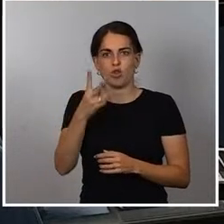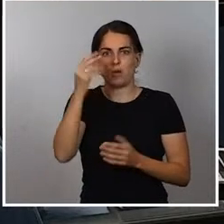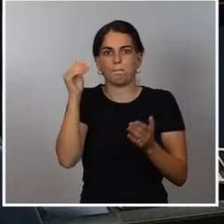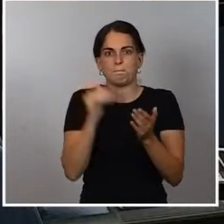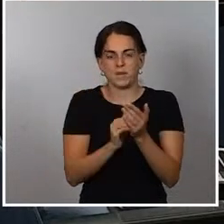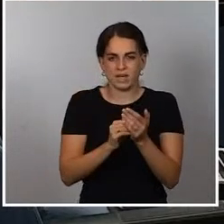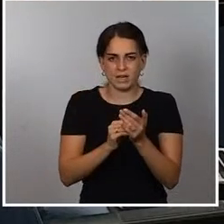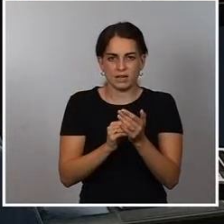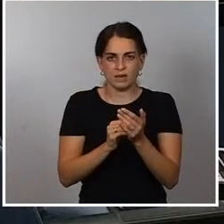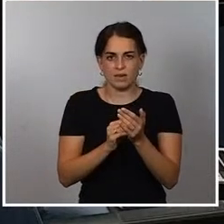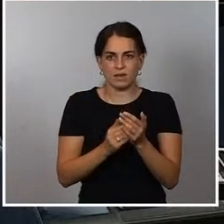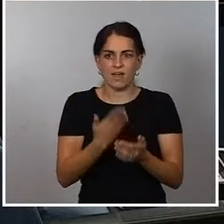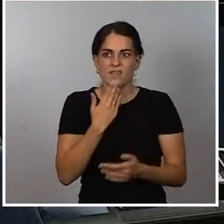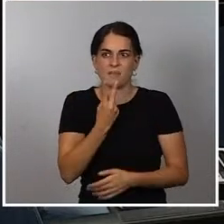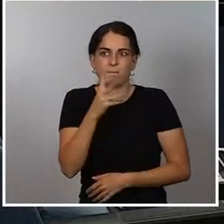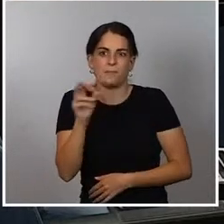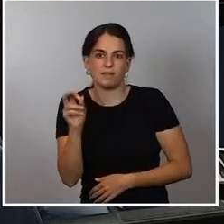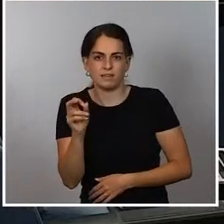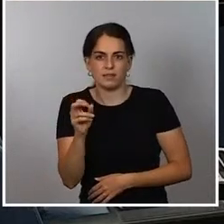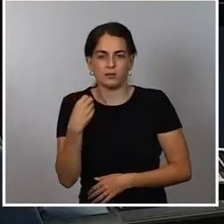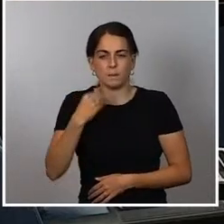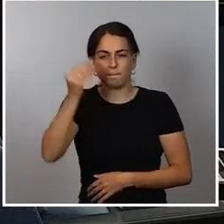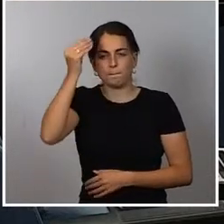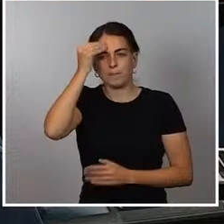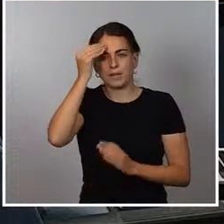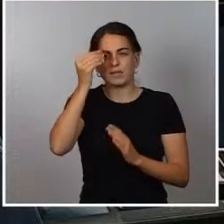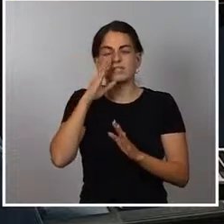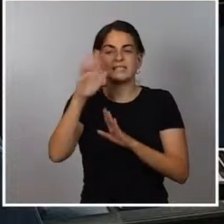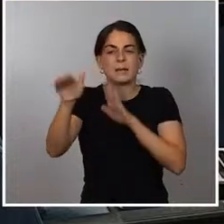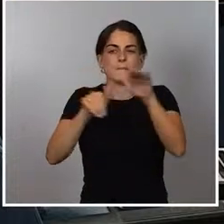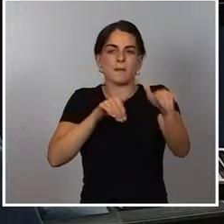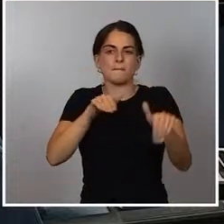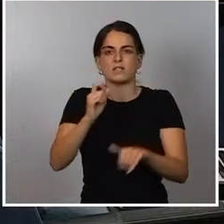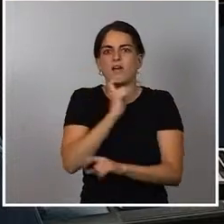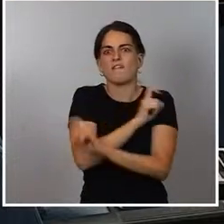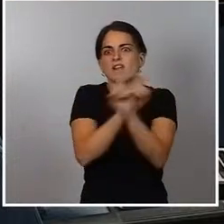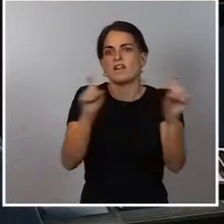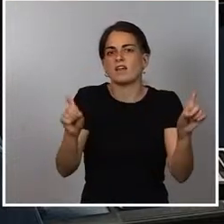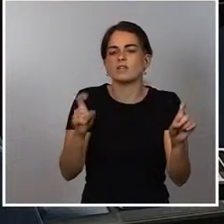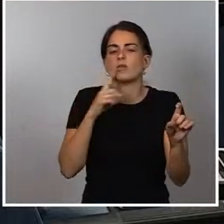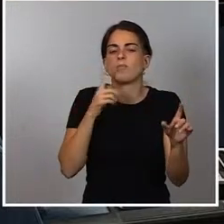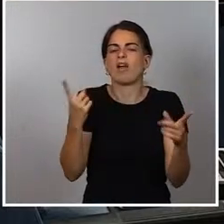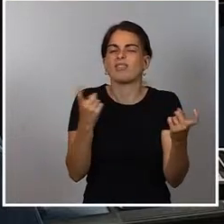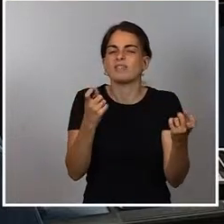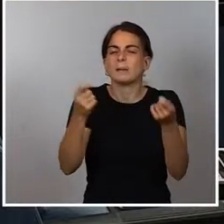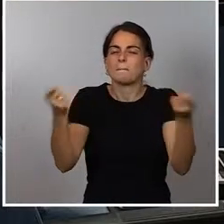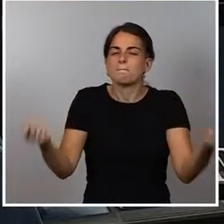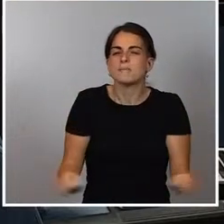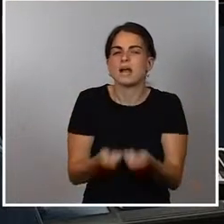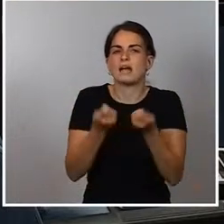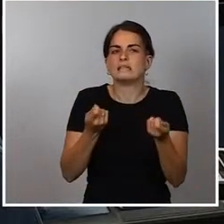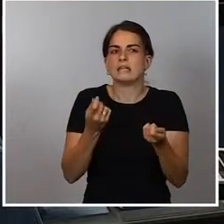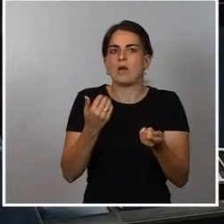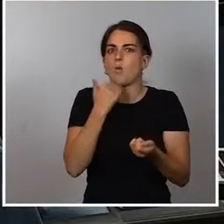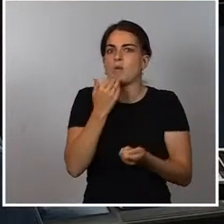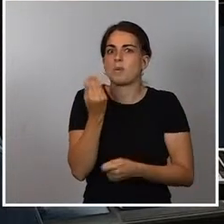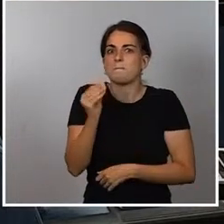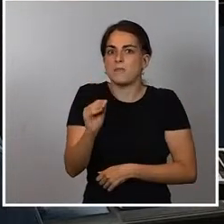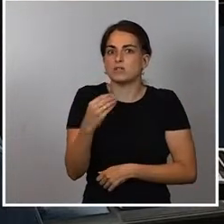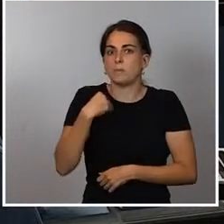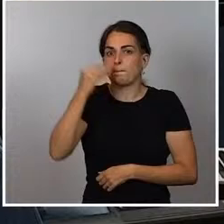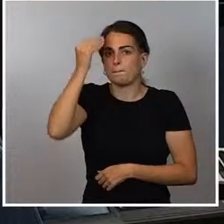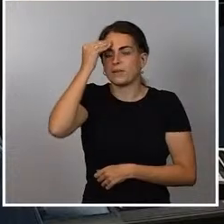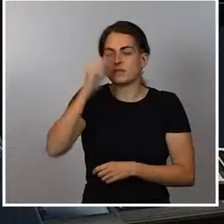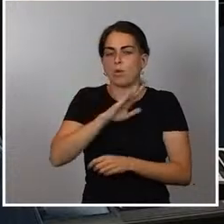se plantean hacer algo más que un llamamiento a hacer alguna campaña algo y por último la jansen es que